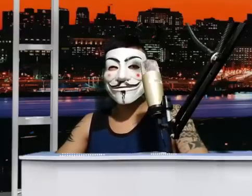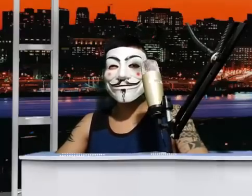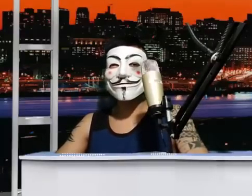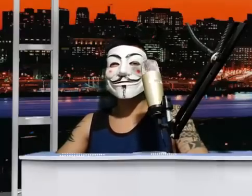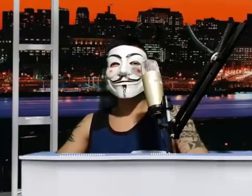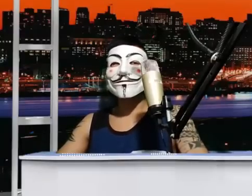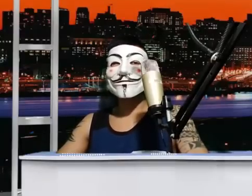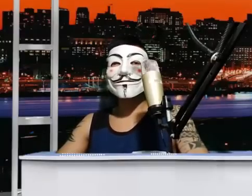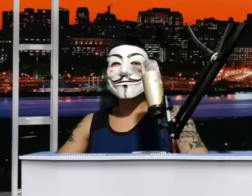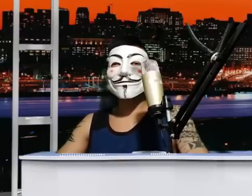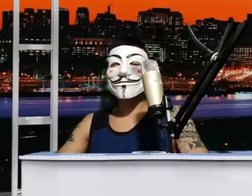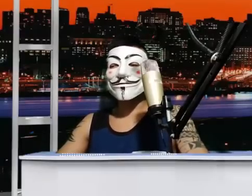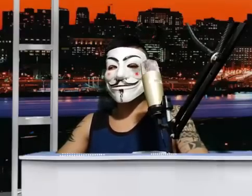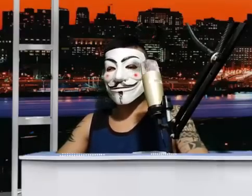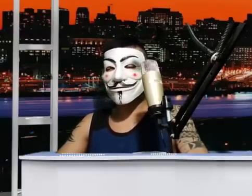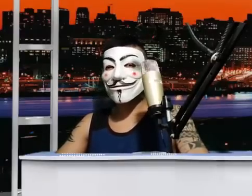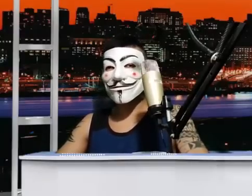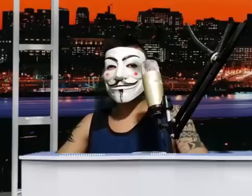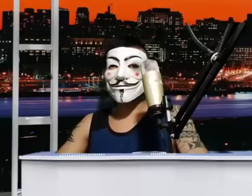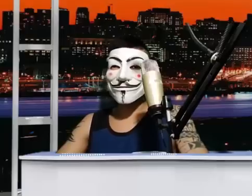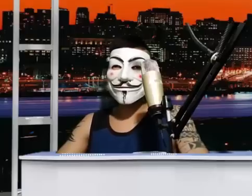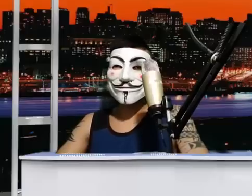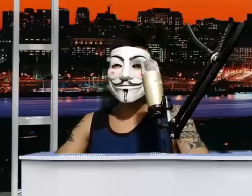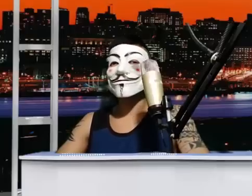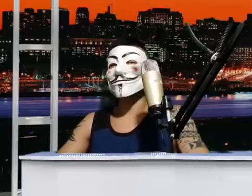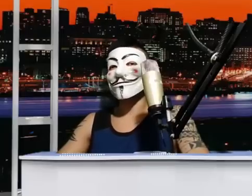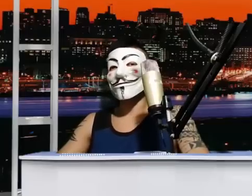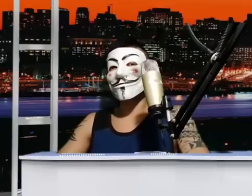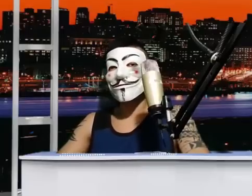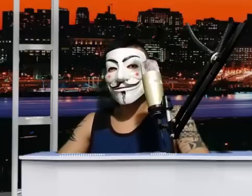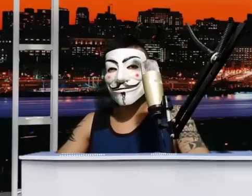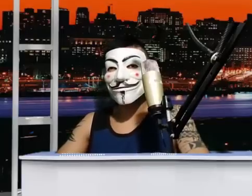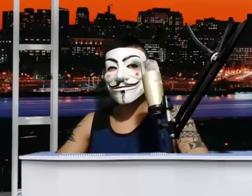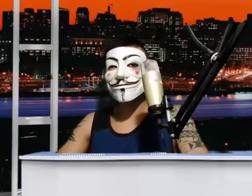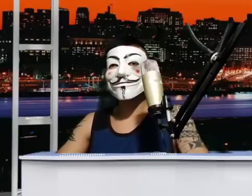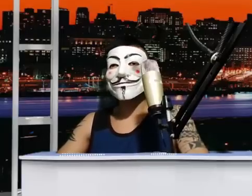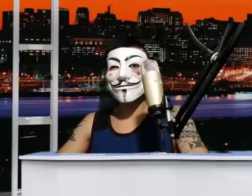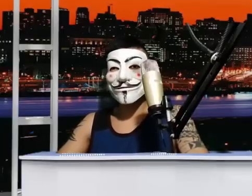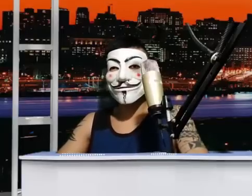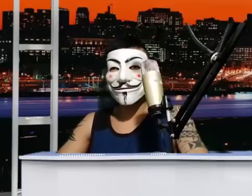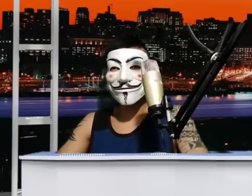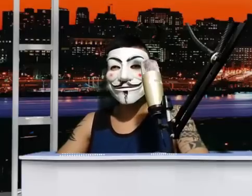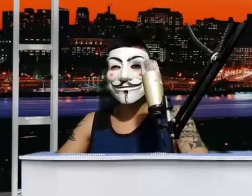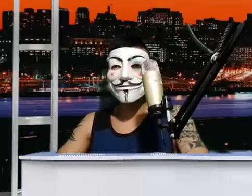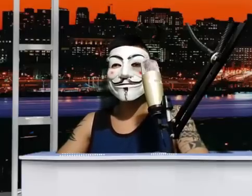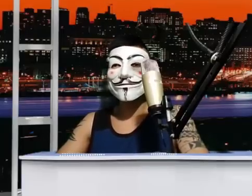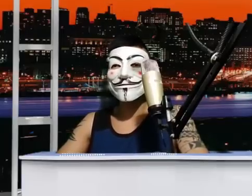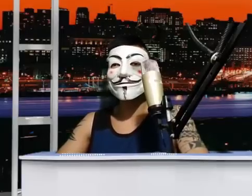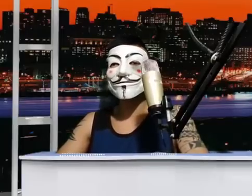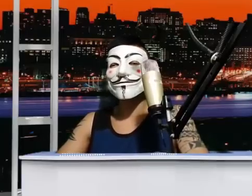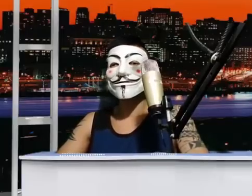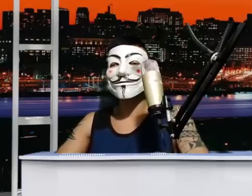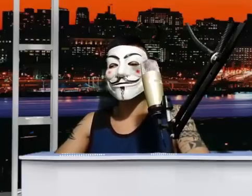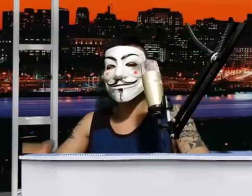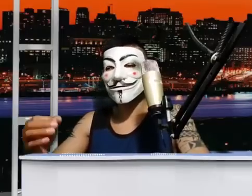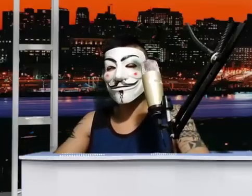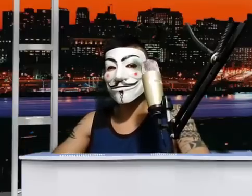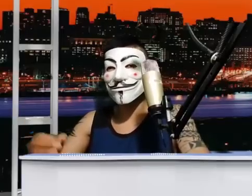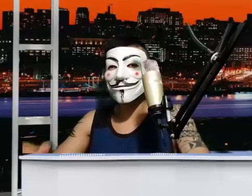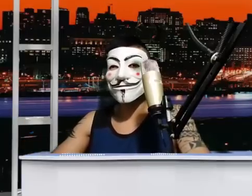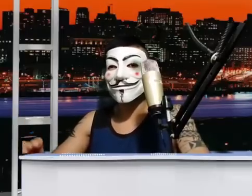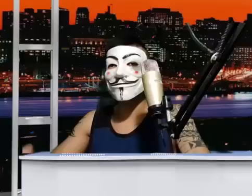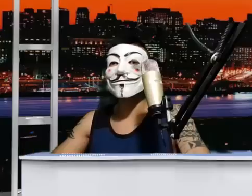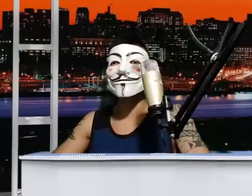esta ocasión, y es que, como les he venido repitiendo en varios videos, estos majes tienen la de Nayib Bukele en